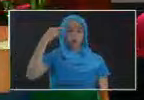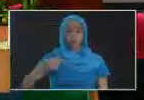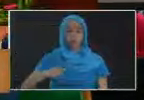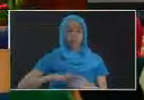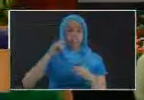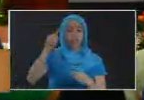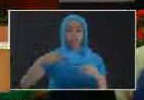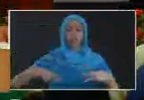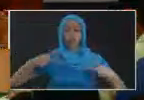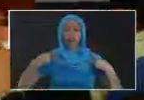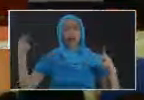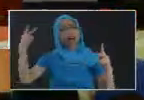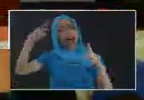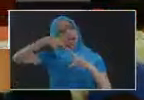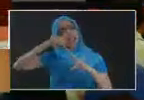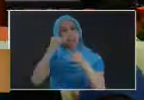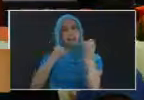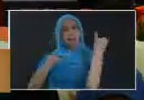En el nombre de Jesús.